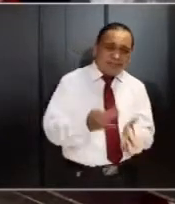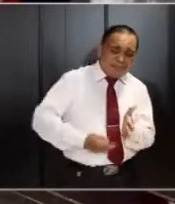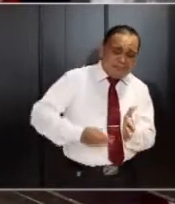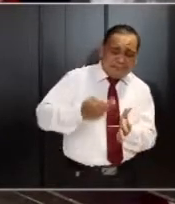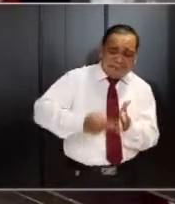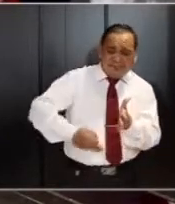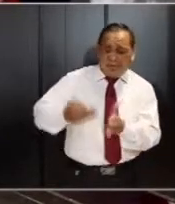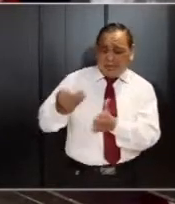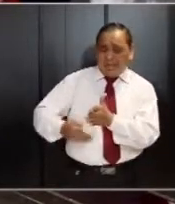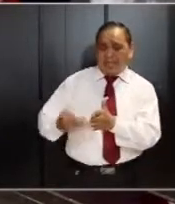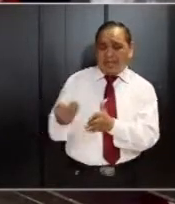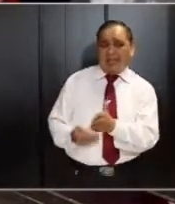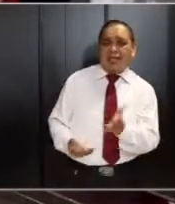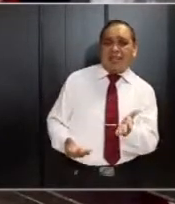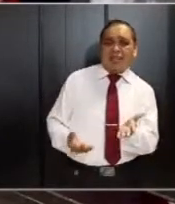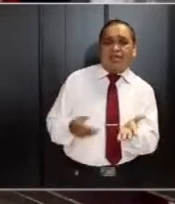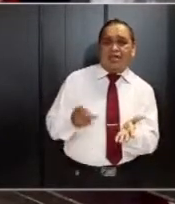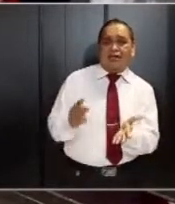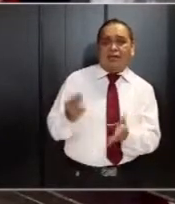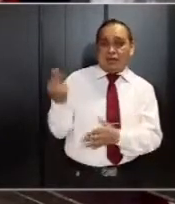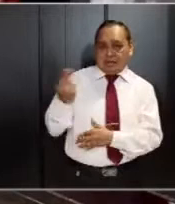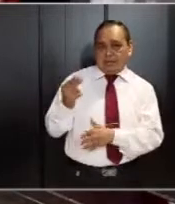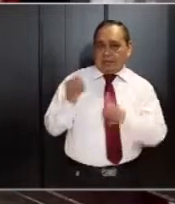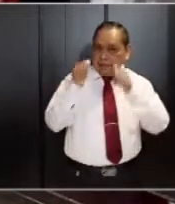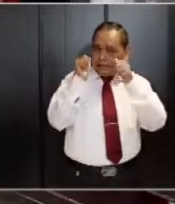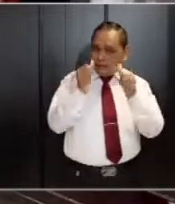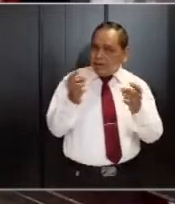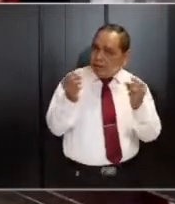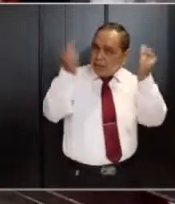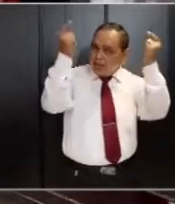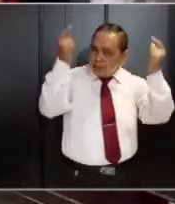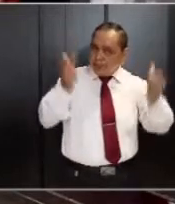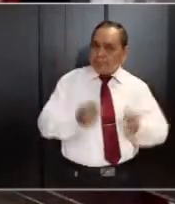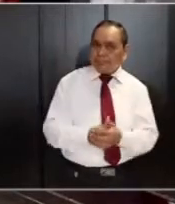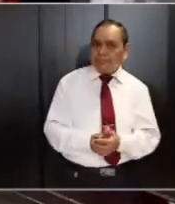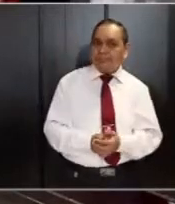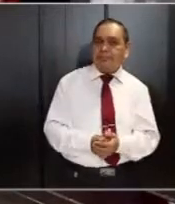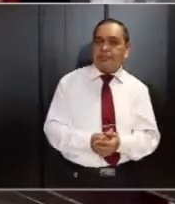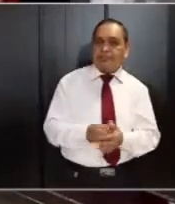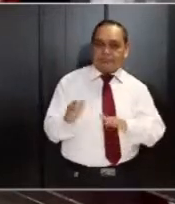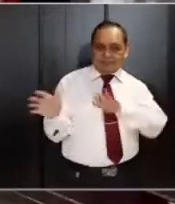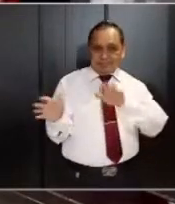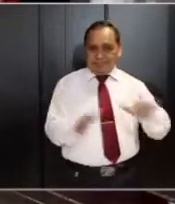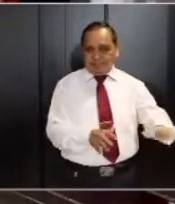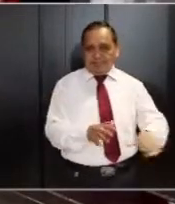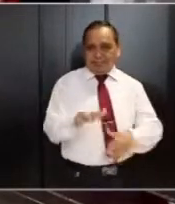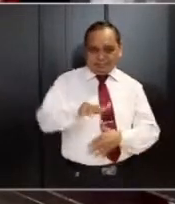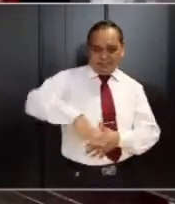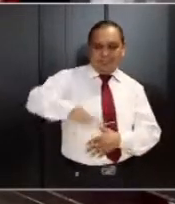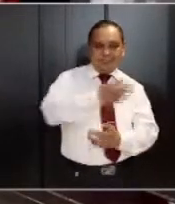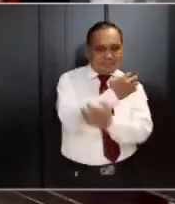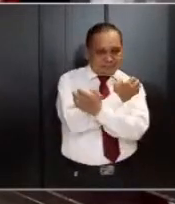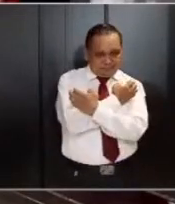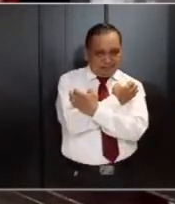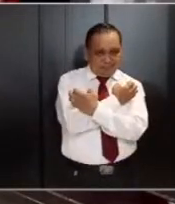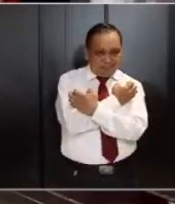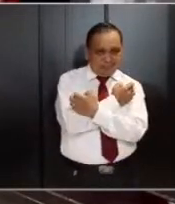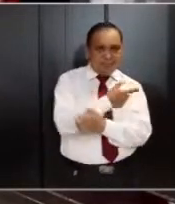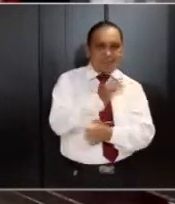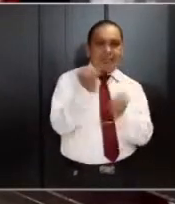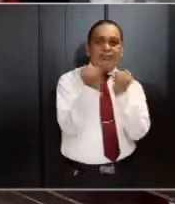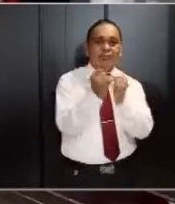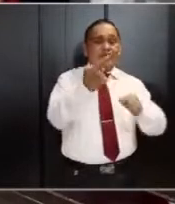deficiencias o algo, atenderlas de inmediato. Y en lo que se refiere al sector educativo, pues